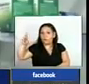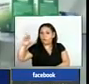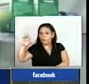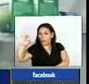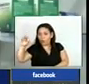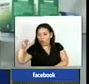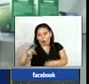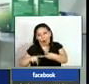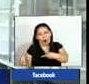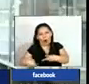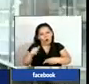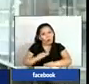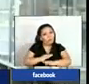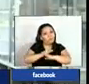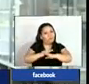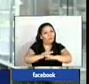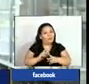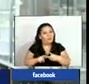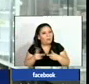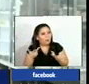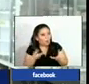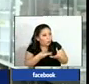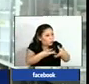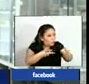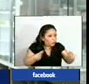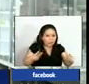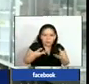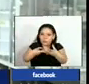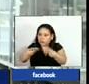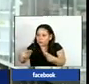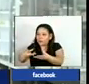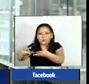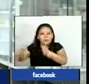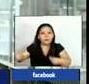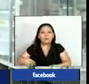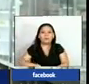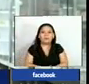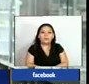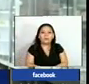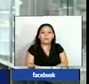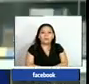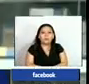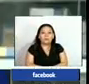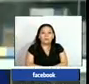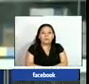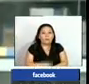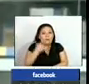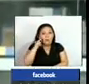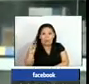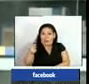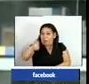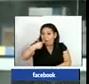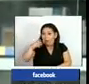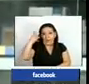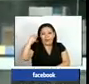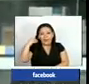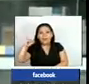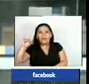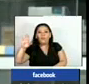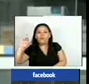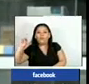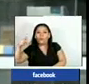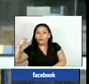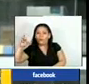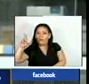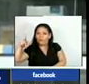situación que está llevando al desabastecimiento en estas ventas de medicamentos. Para el ibuprofeno solo tengo líquidos de la MK